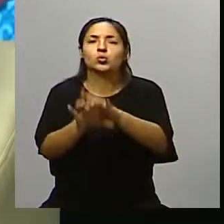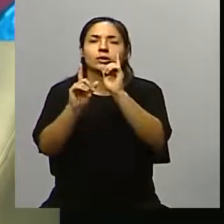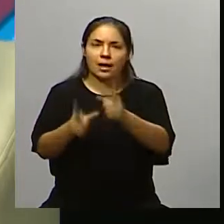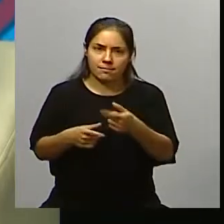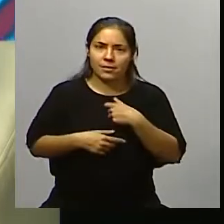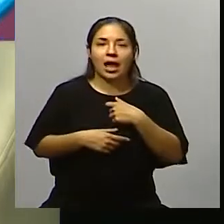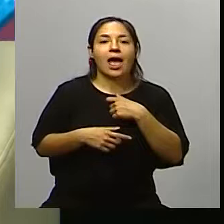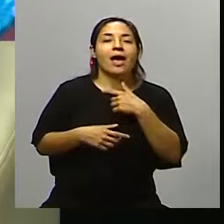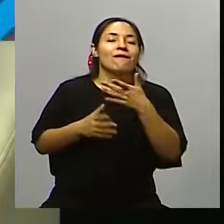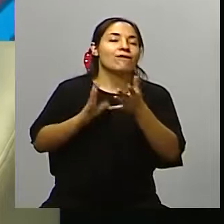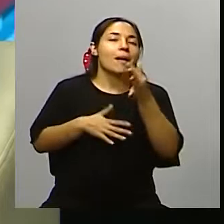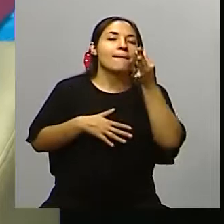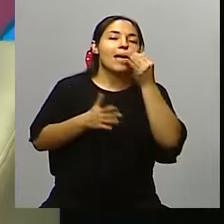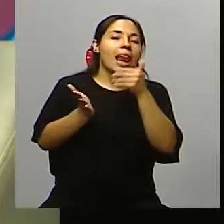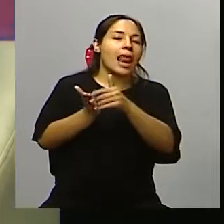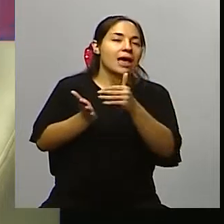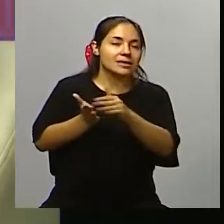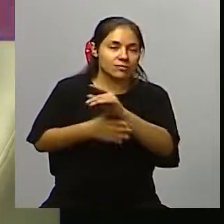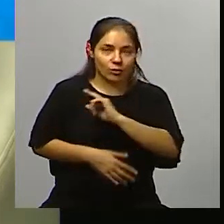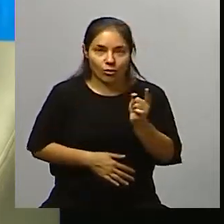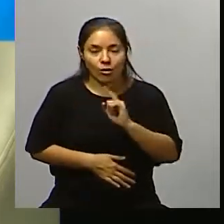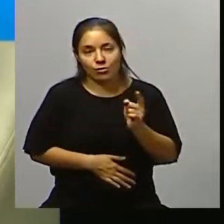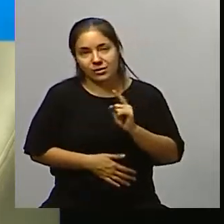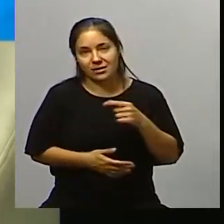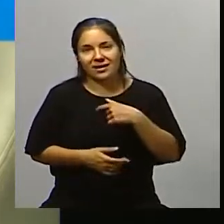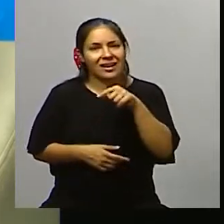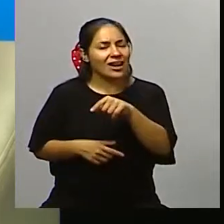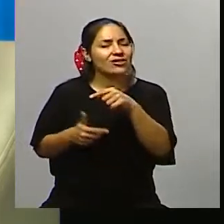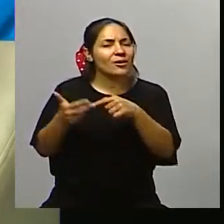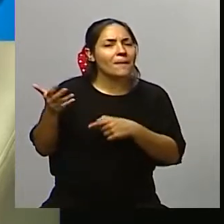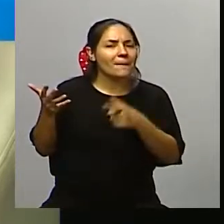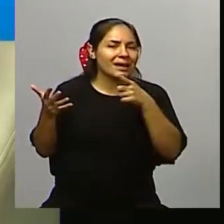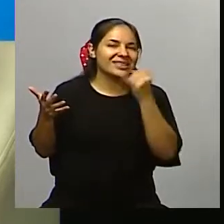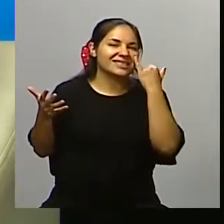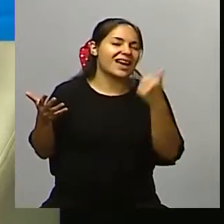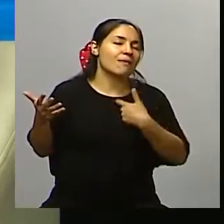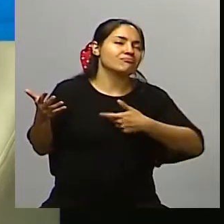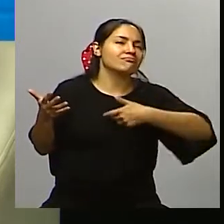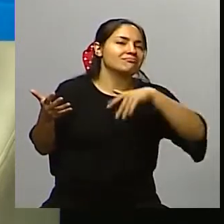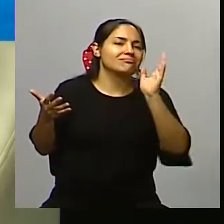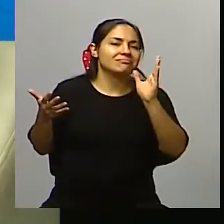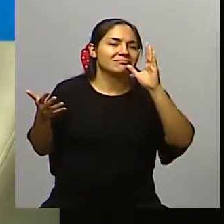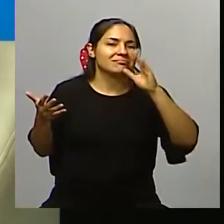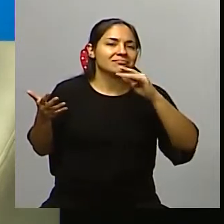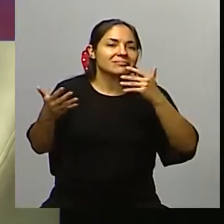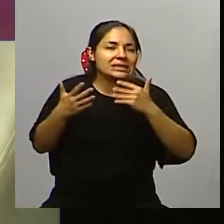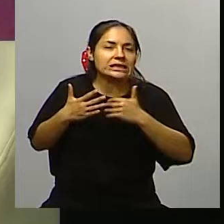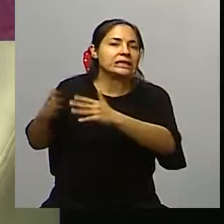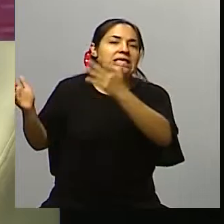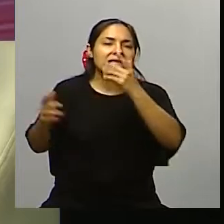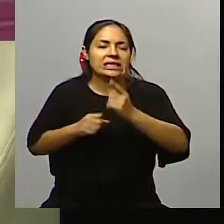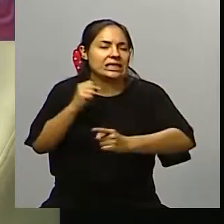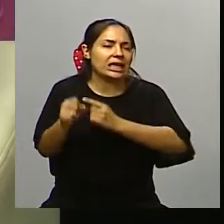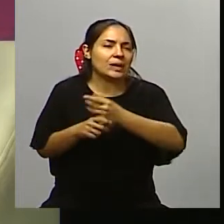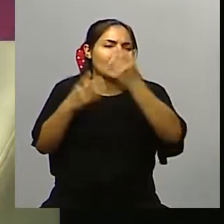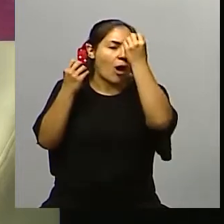No el racismo, cosas que parece que ya deberían estar saldadas, ¿no? Hace décadas o hace siglos. Me